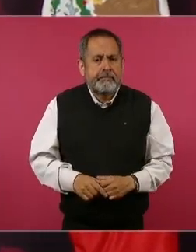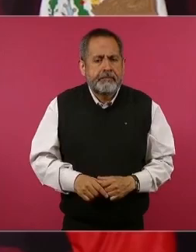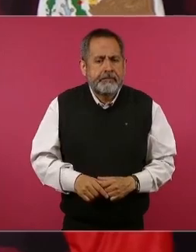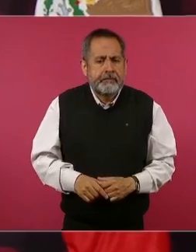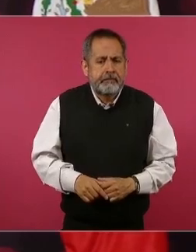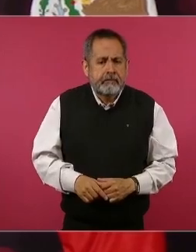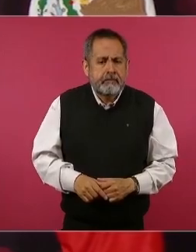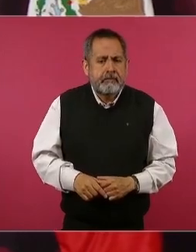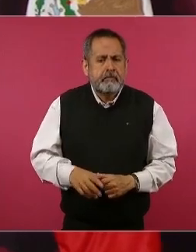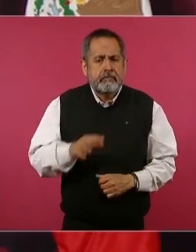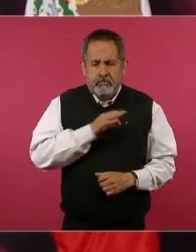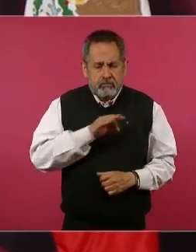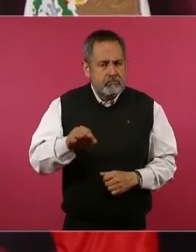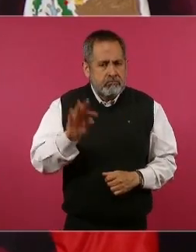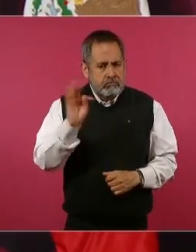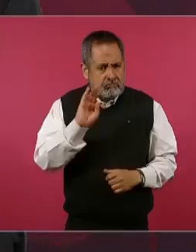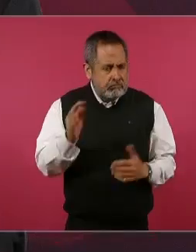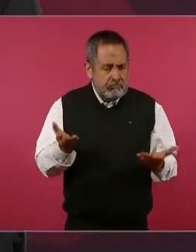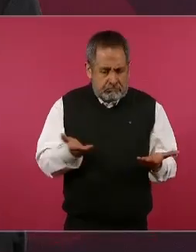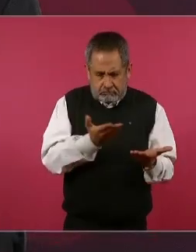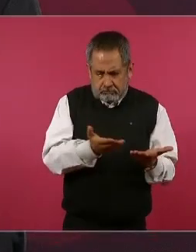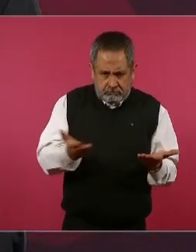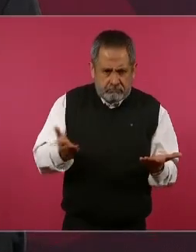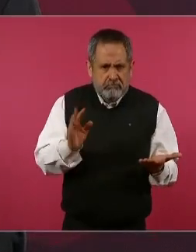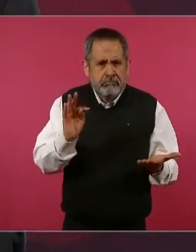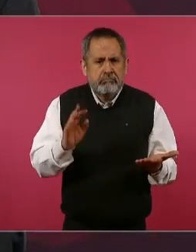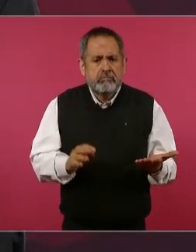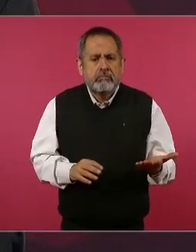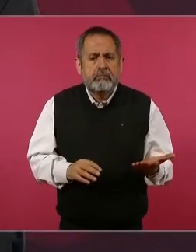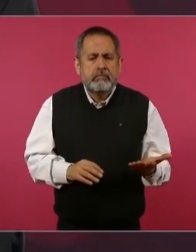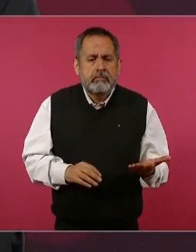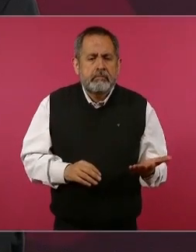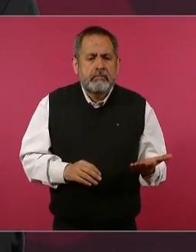puede someterse a